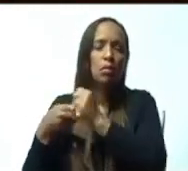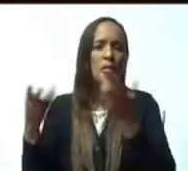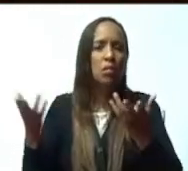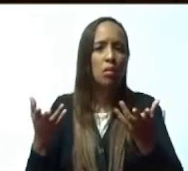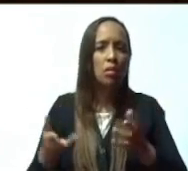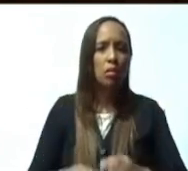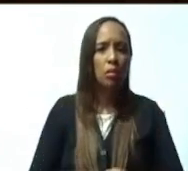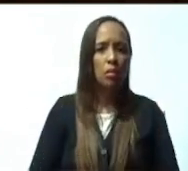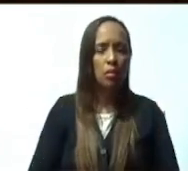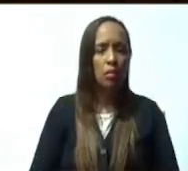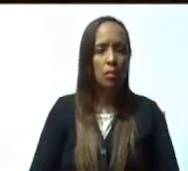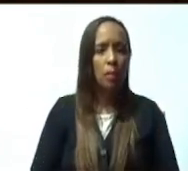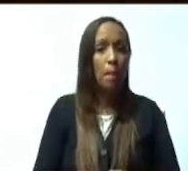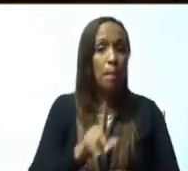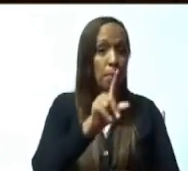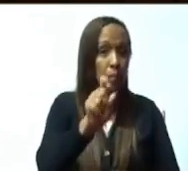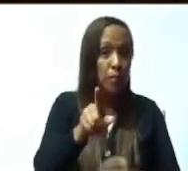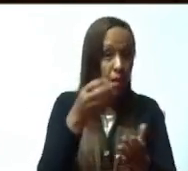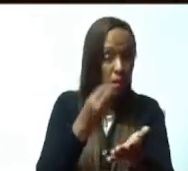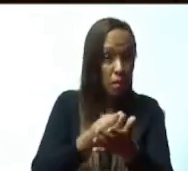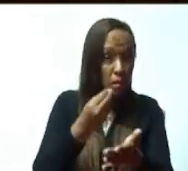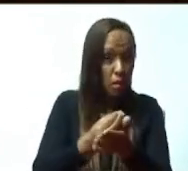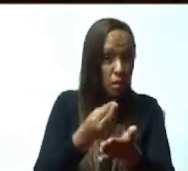hacia dónde va esta inversión?